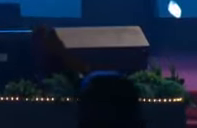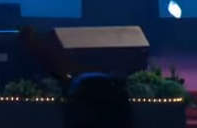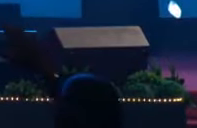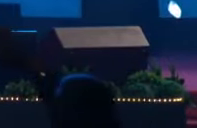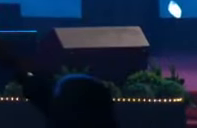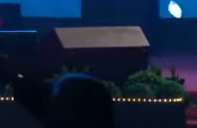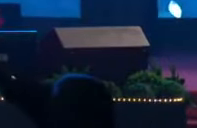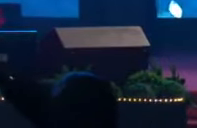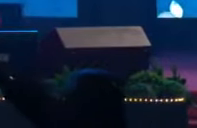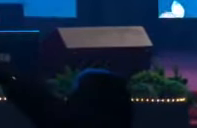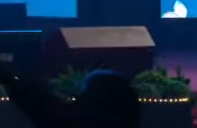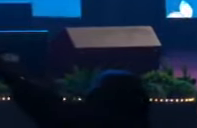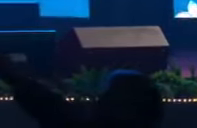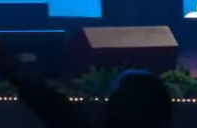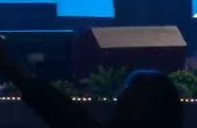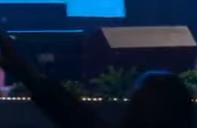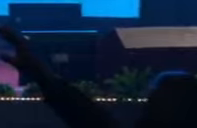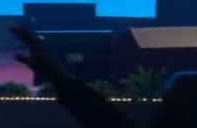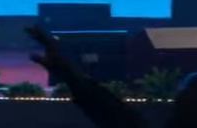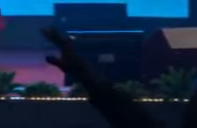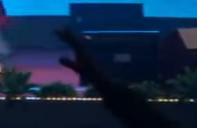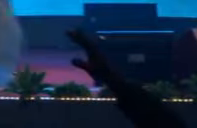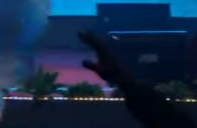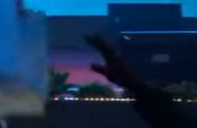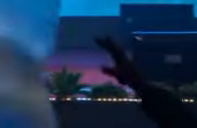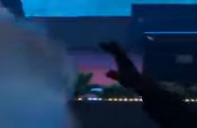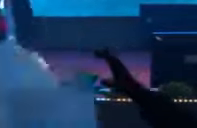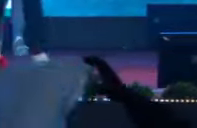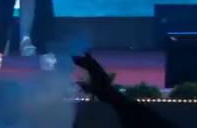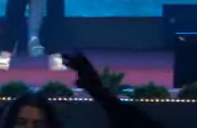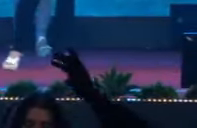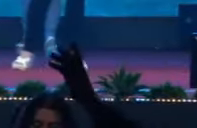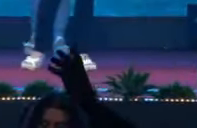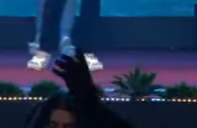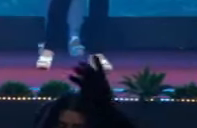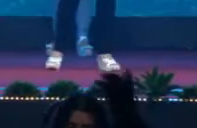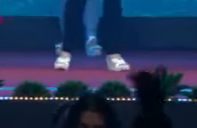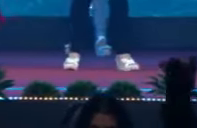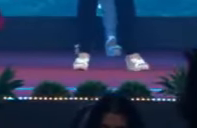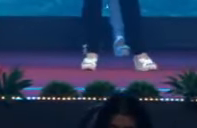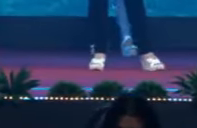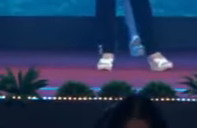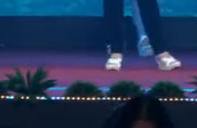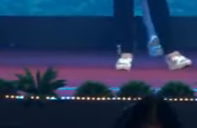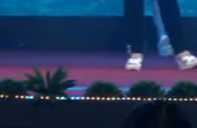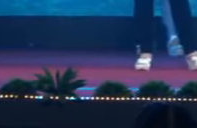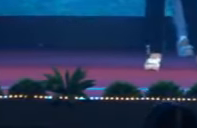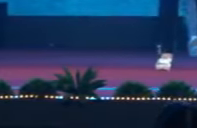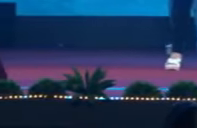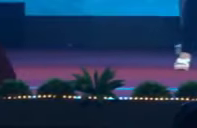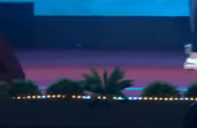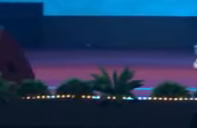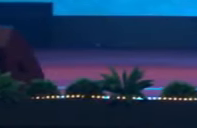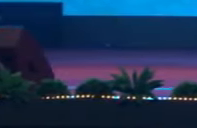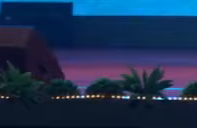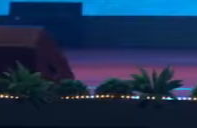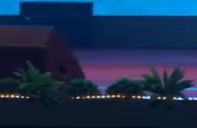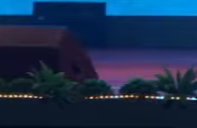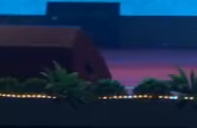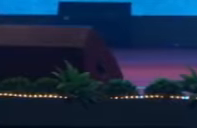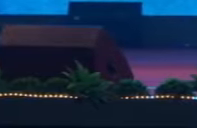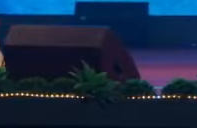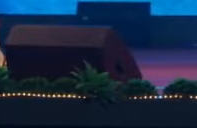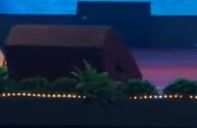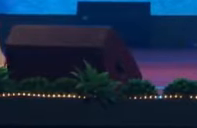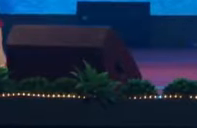Gracias, Padre. Asimismo, vamos a levantar oración. Téngase ahí. Una oración. Hay muchas personas